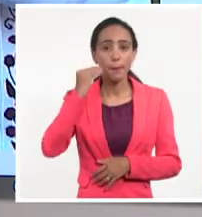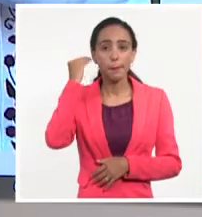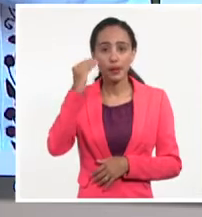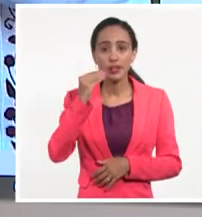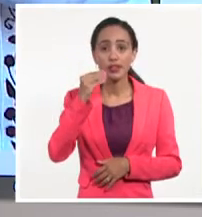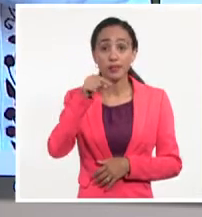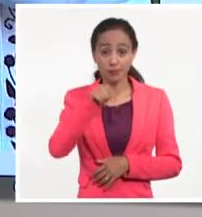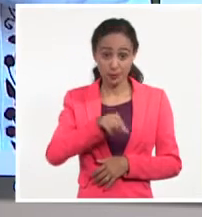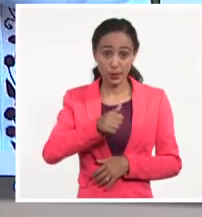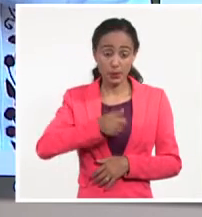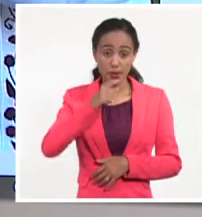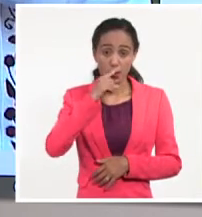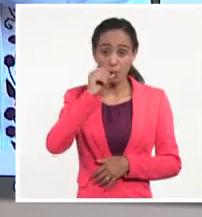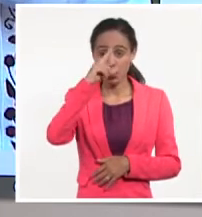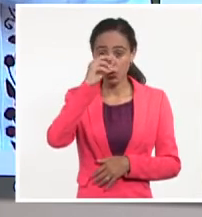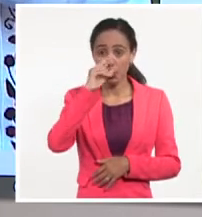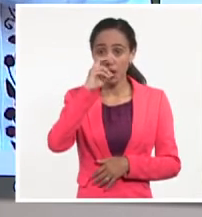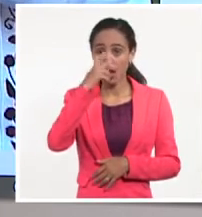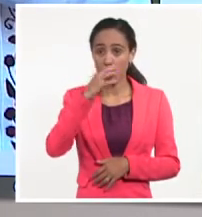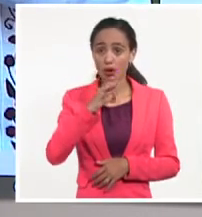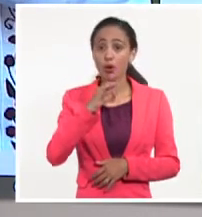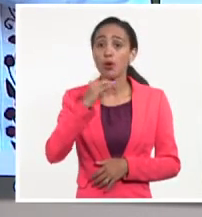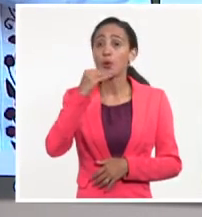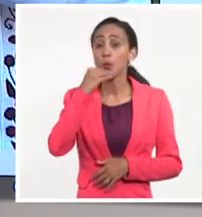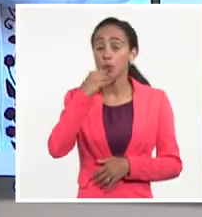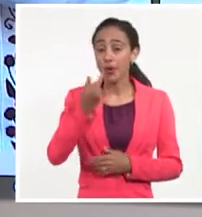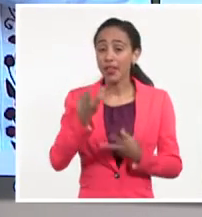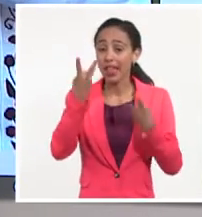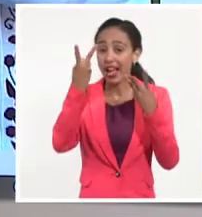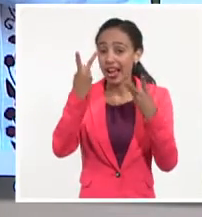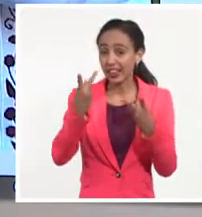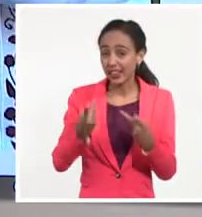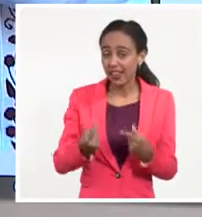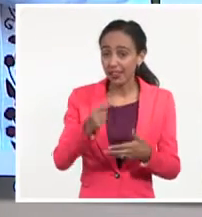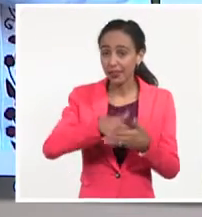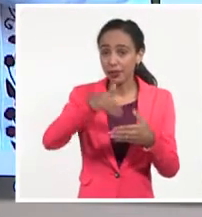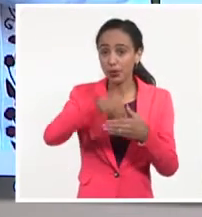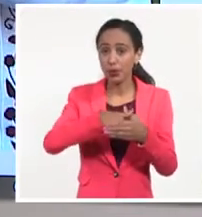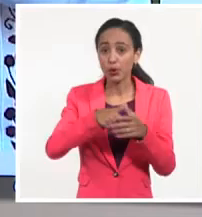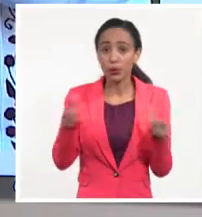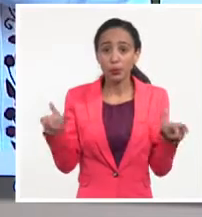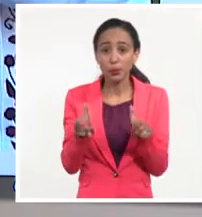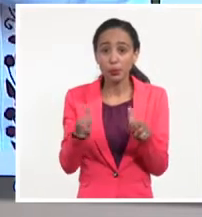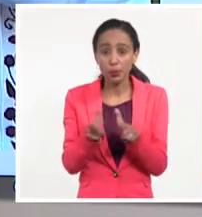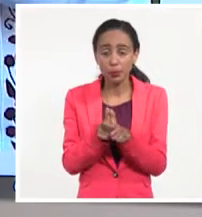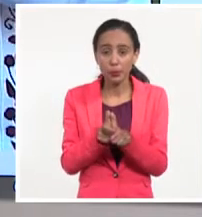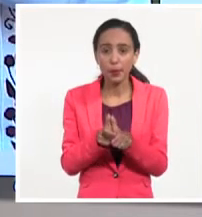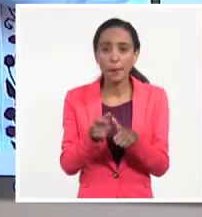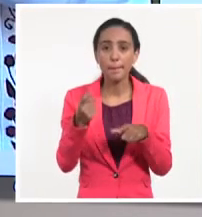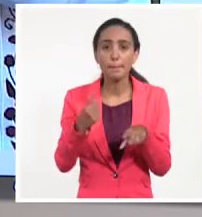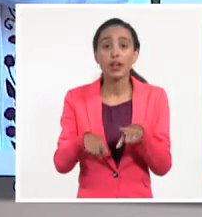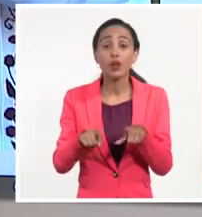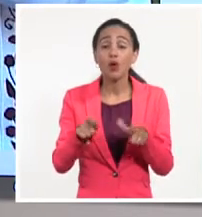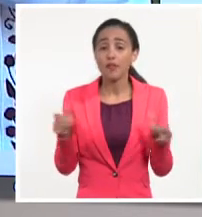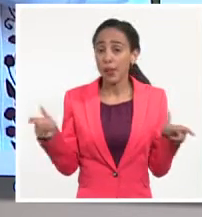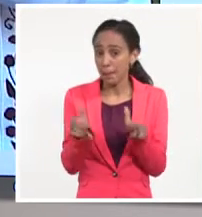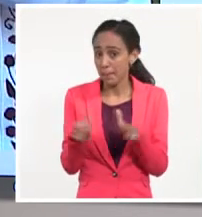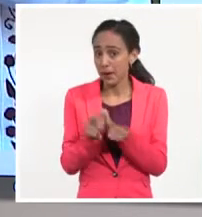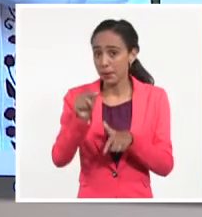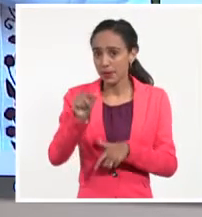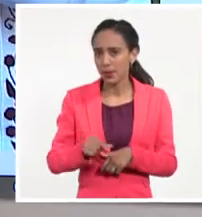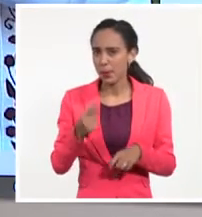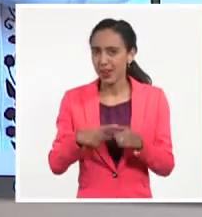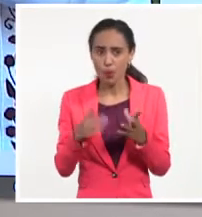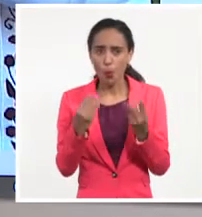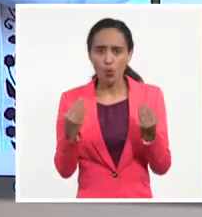Bolsonaro estuviese descendiendo en la cuesta de la popularidad. Y si bien ha bajado, no todo lo que el sentido común pudiese